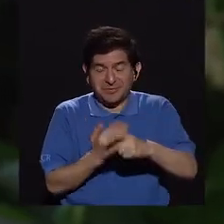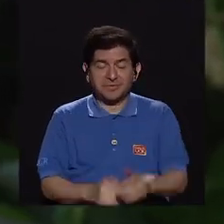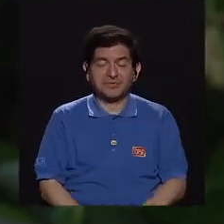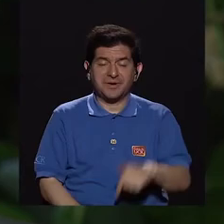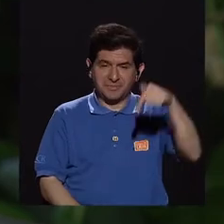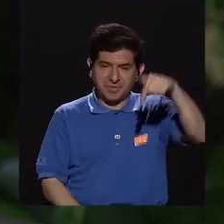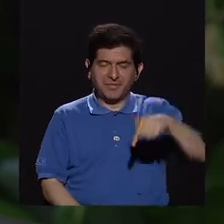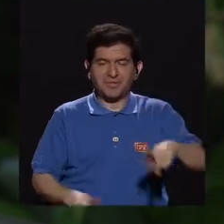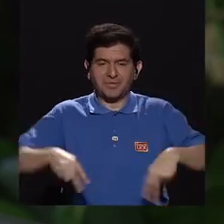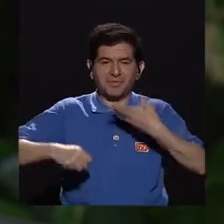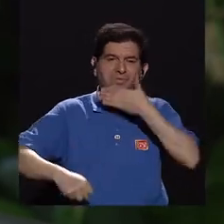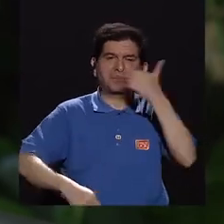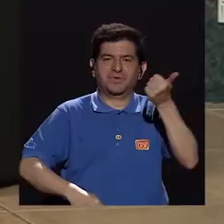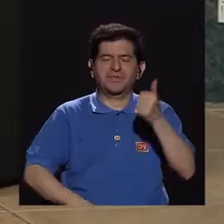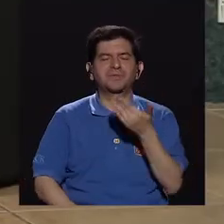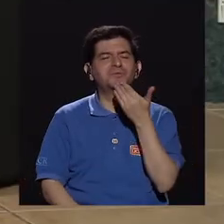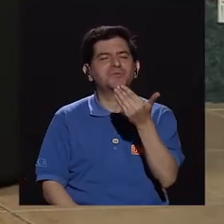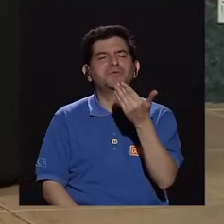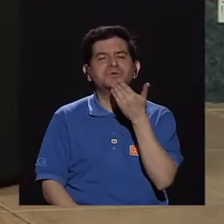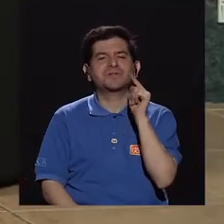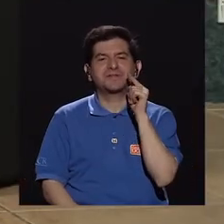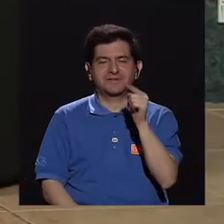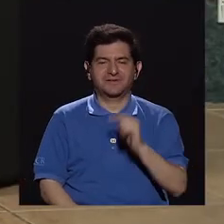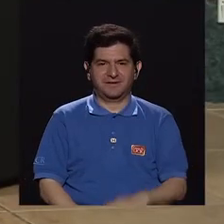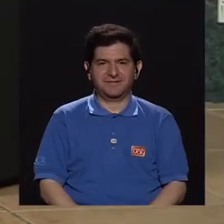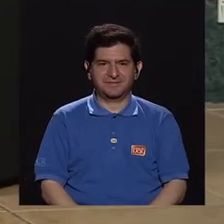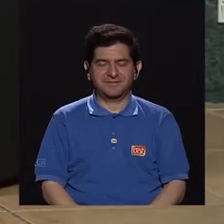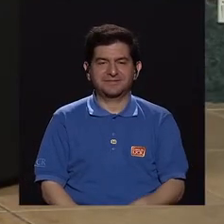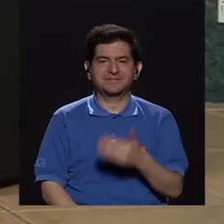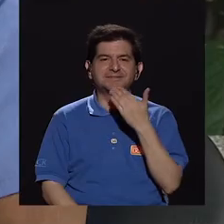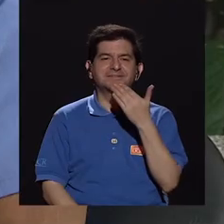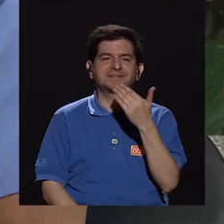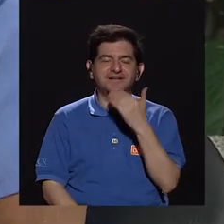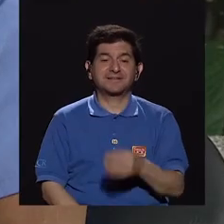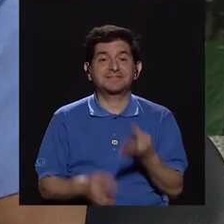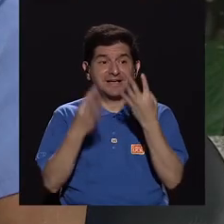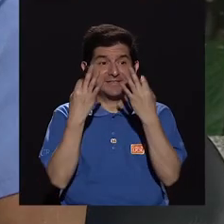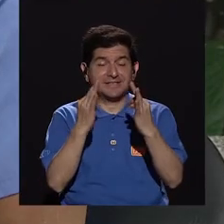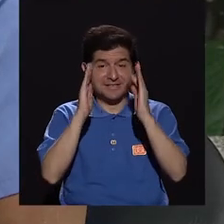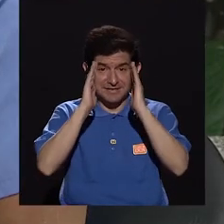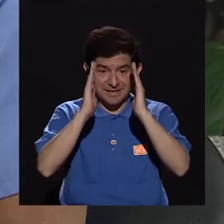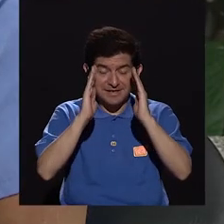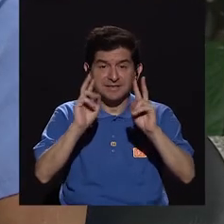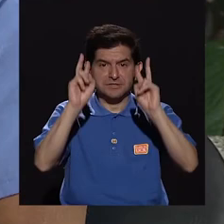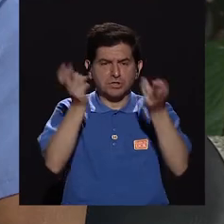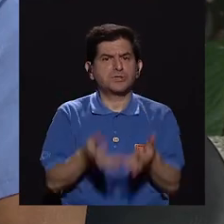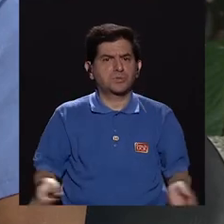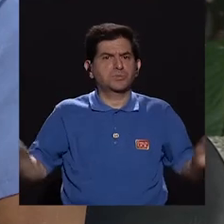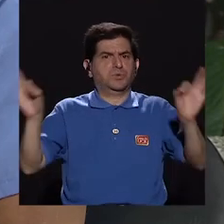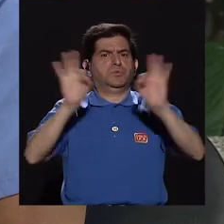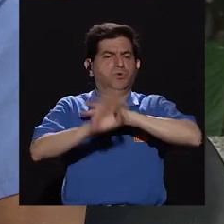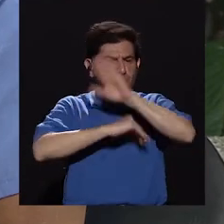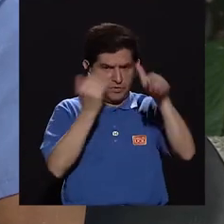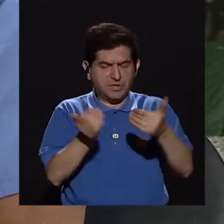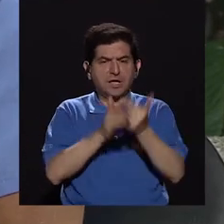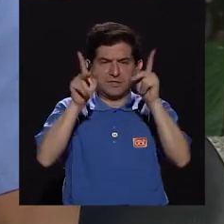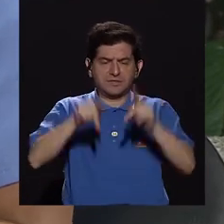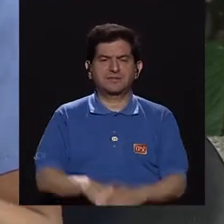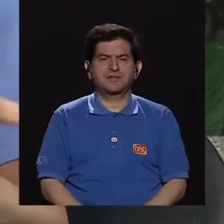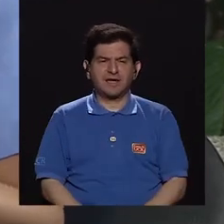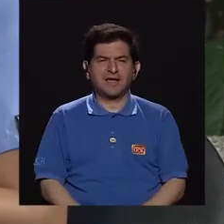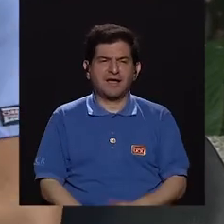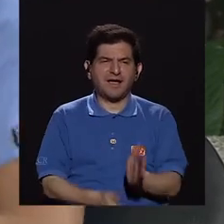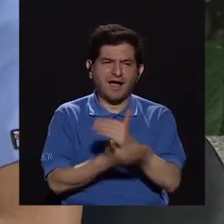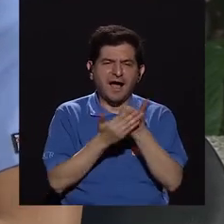este capítulo de Vivir Mejor. Agradecerte. Muchísimas gracias, Fabiola. Y haber tratado este tema tan, tan importante para todos. Bueno, nos